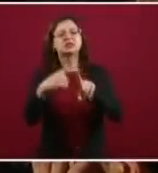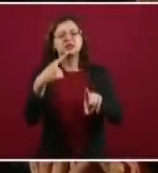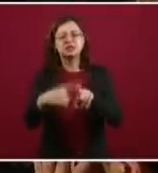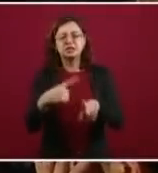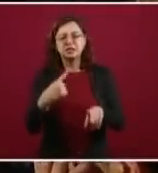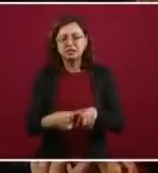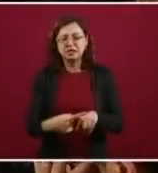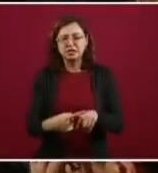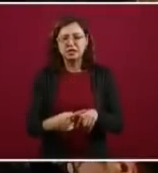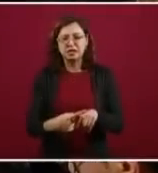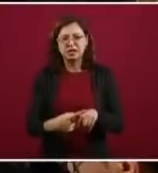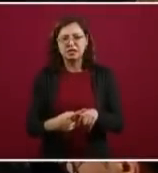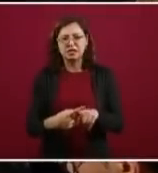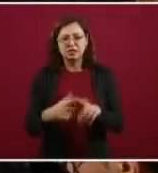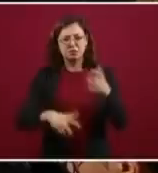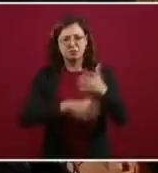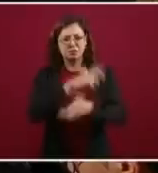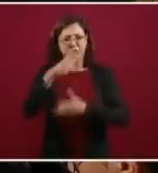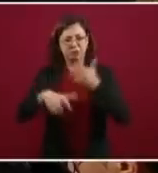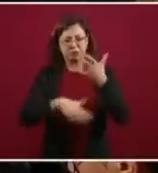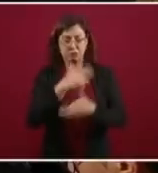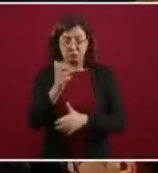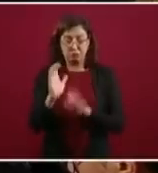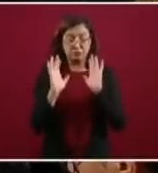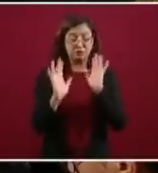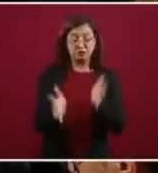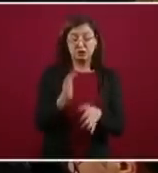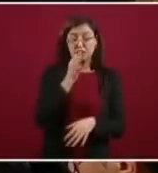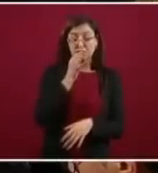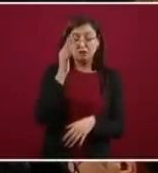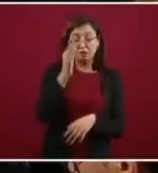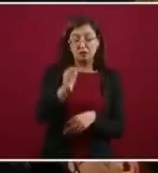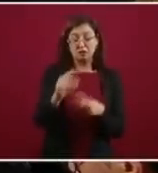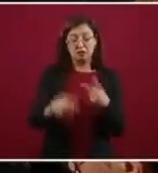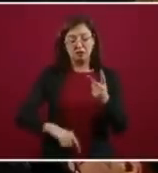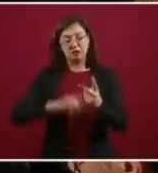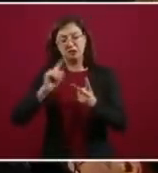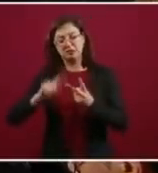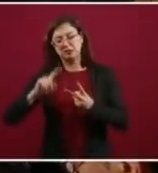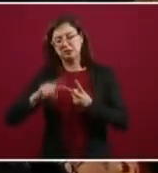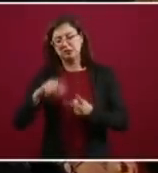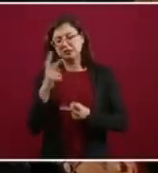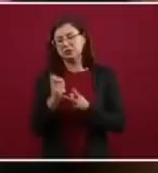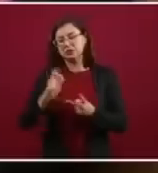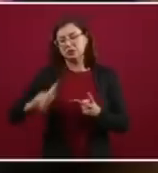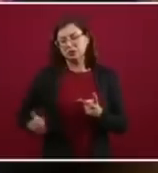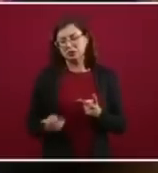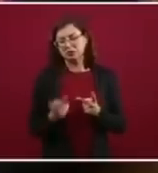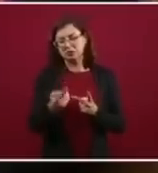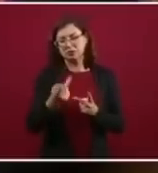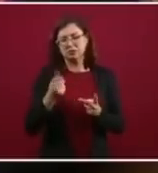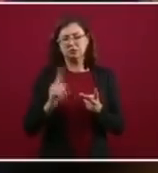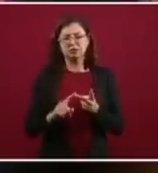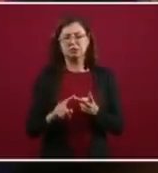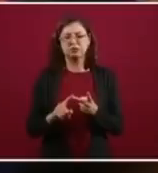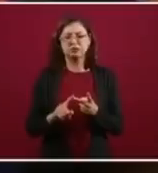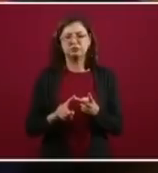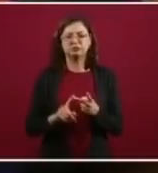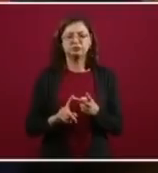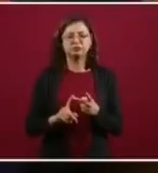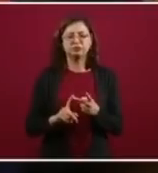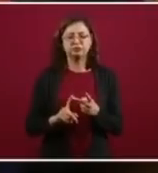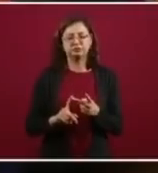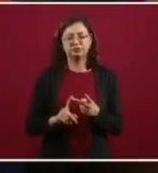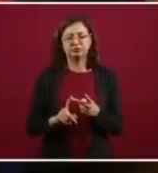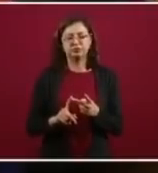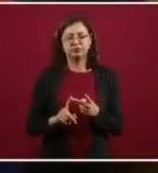de estos actos? Y mi segunda pregunta sería, bueno, ya han pasado varios días de